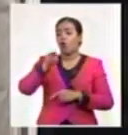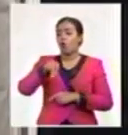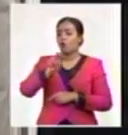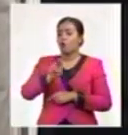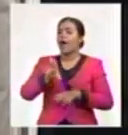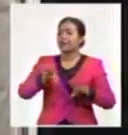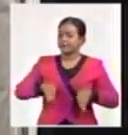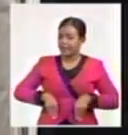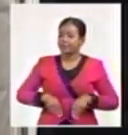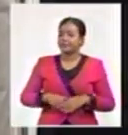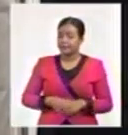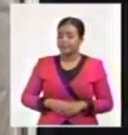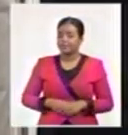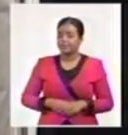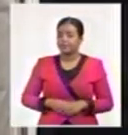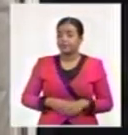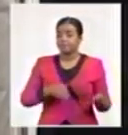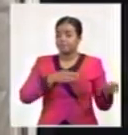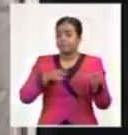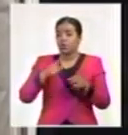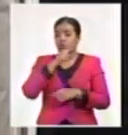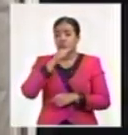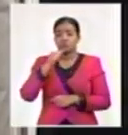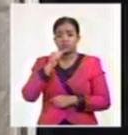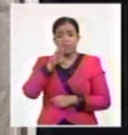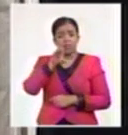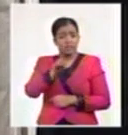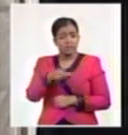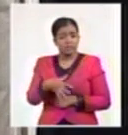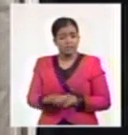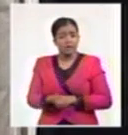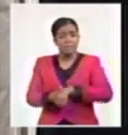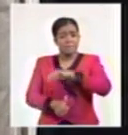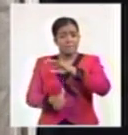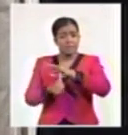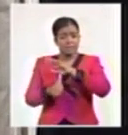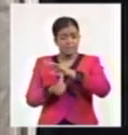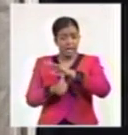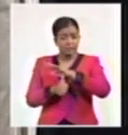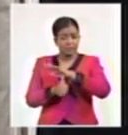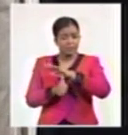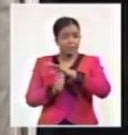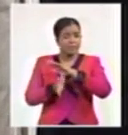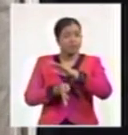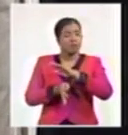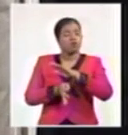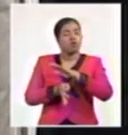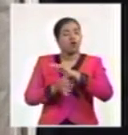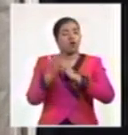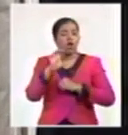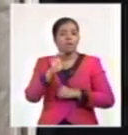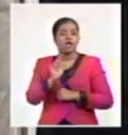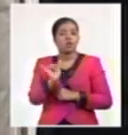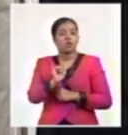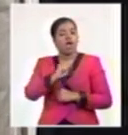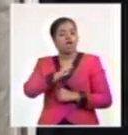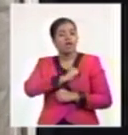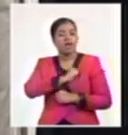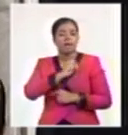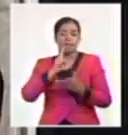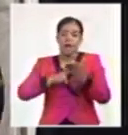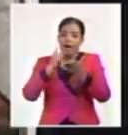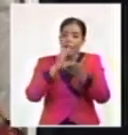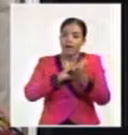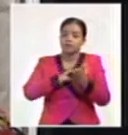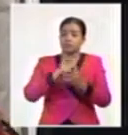Rusia reconoció de manera muy enfática el papel del presidente Gustavo Petro por buscar la paz, y otras naciones, bueno, como